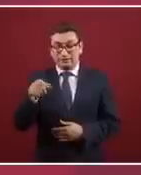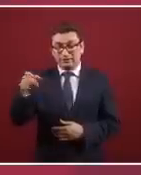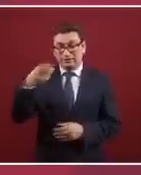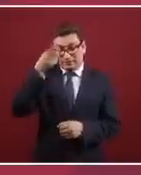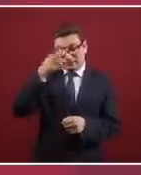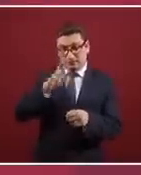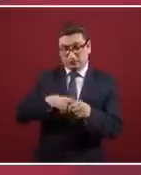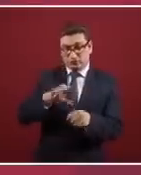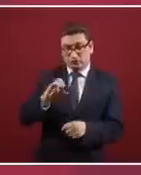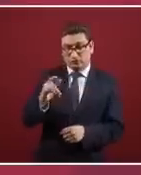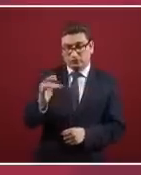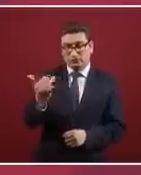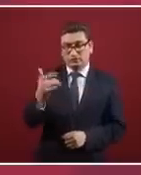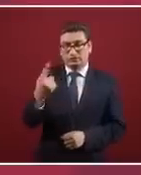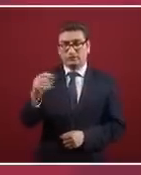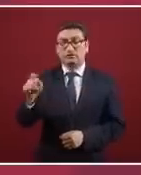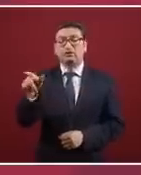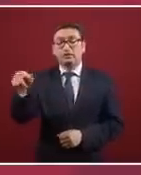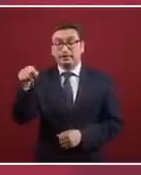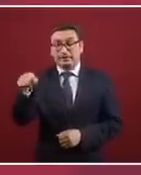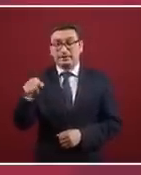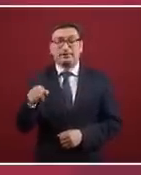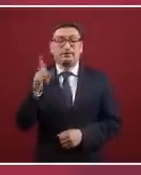CONACYT, Premio